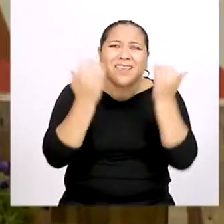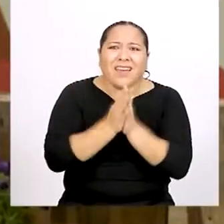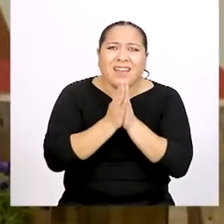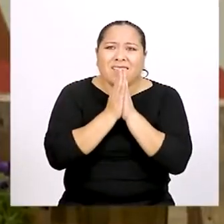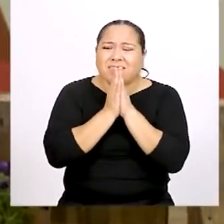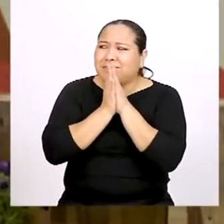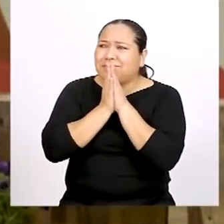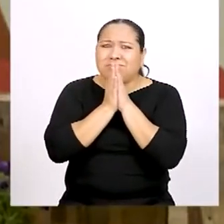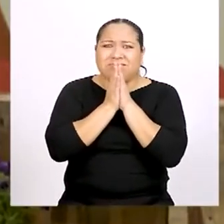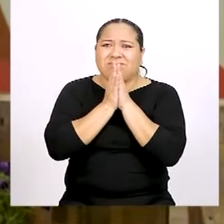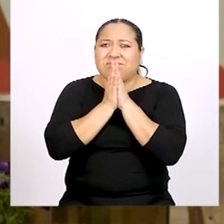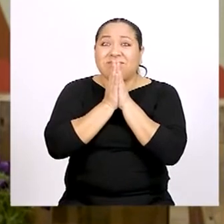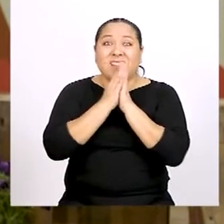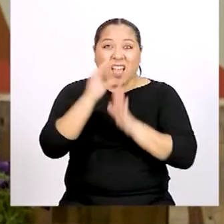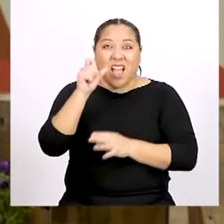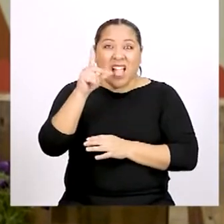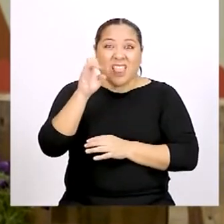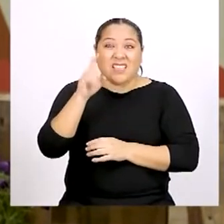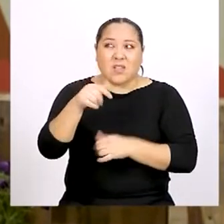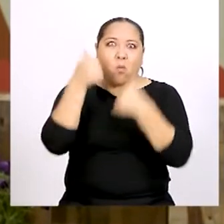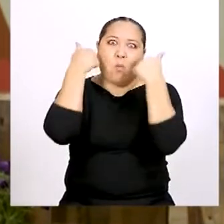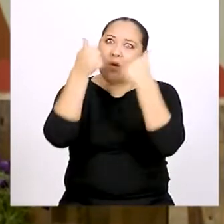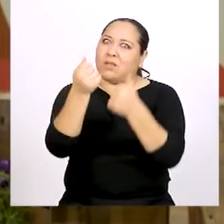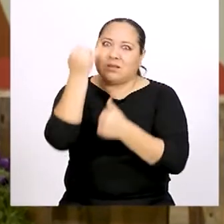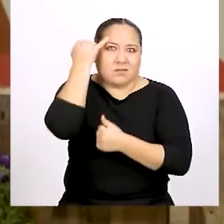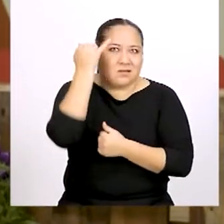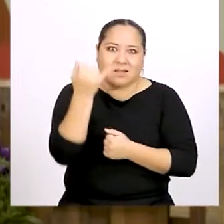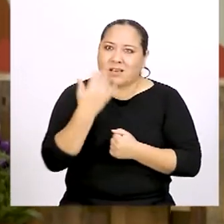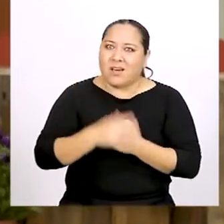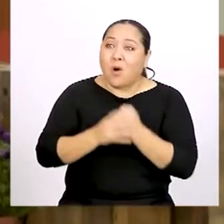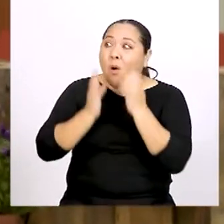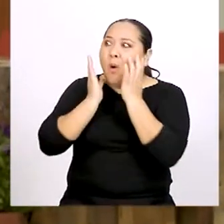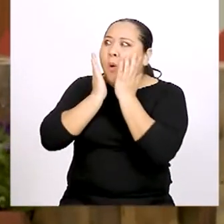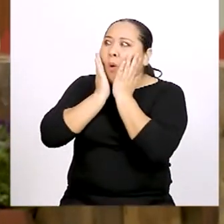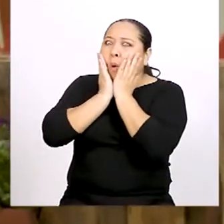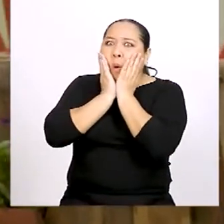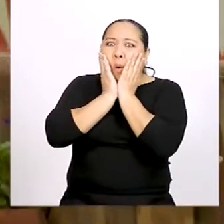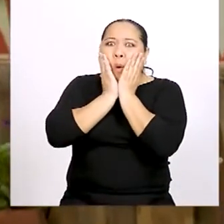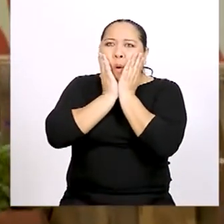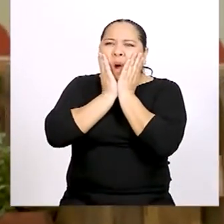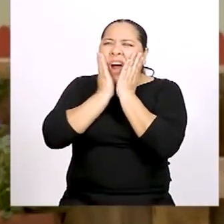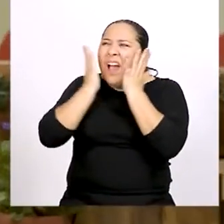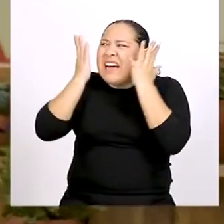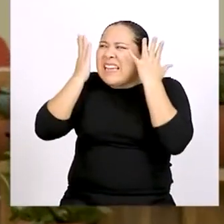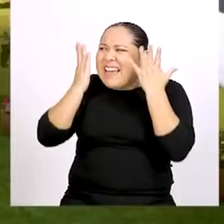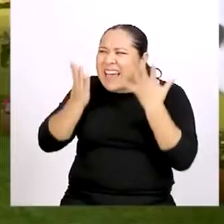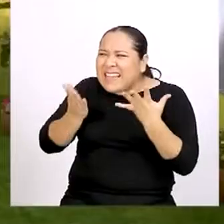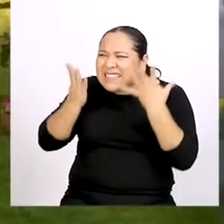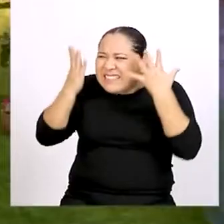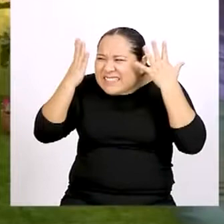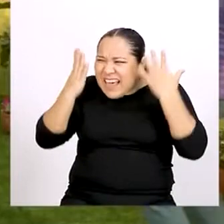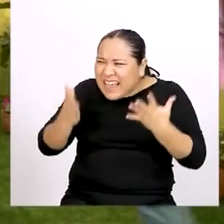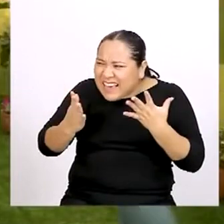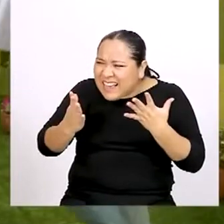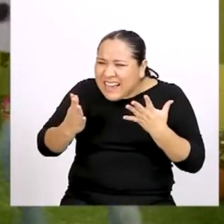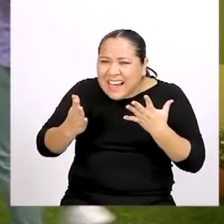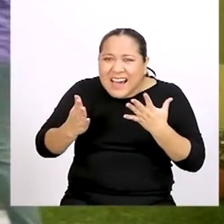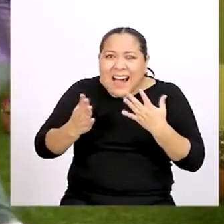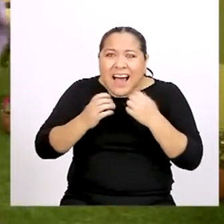¿Cuál será la idea? Muy bien, Alexa siempre tiene muy buenas ideas. ¿Qué es